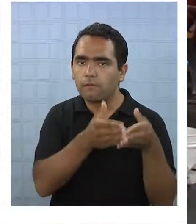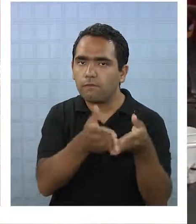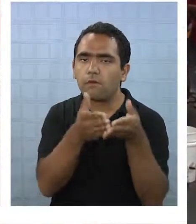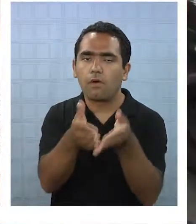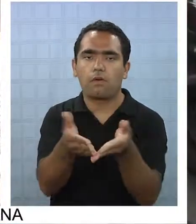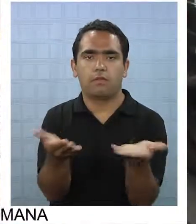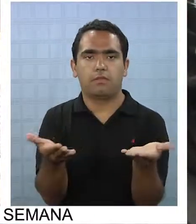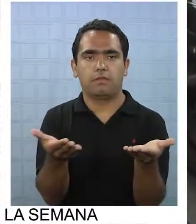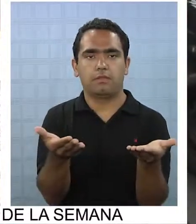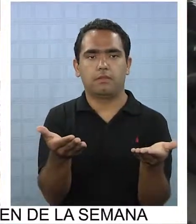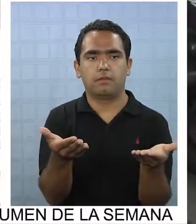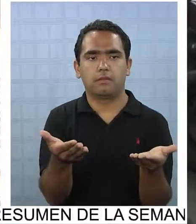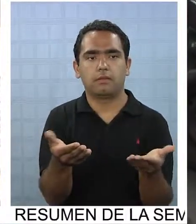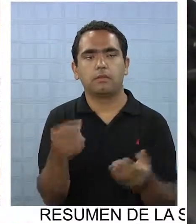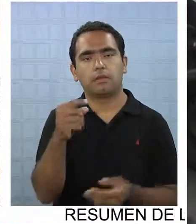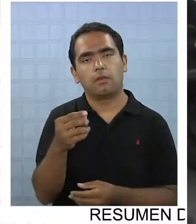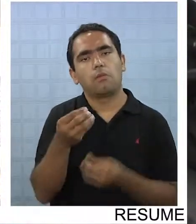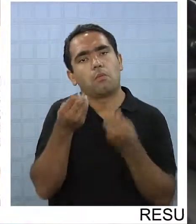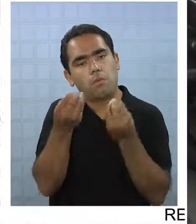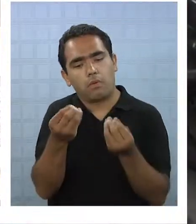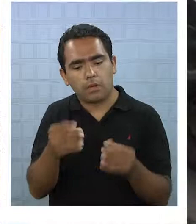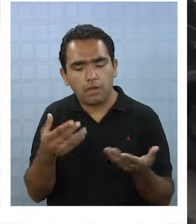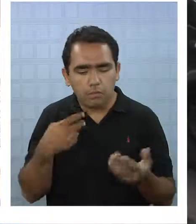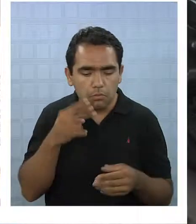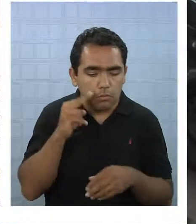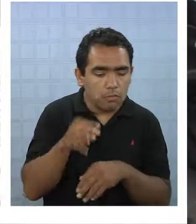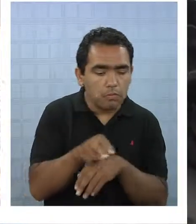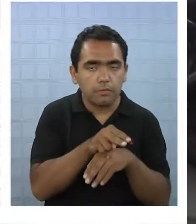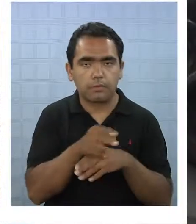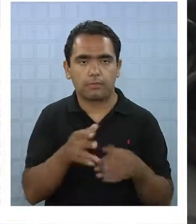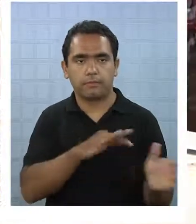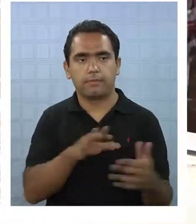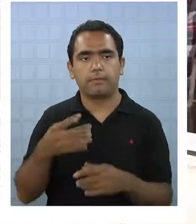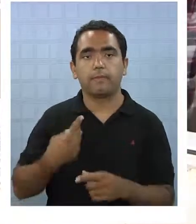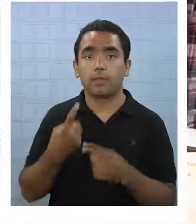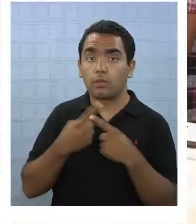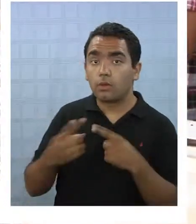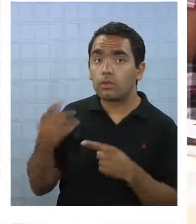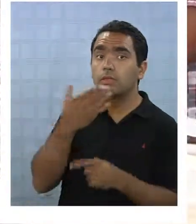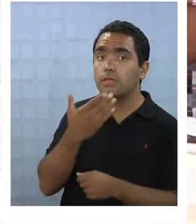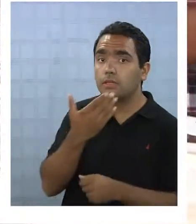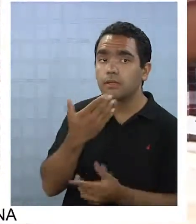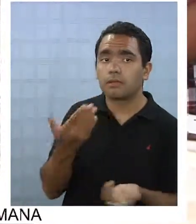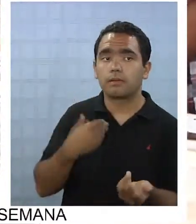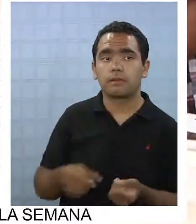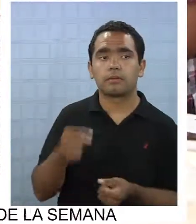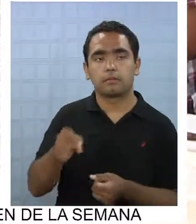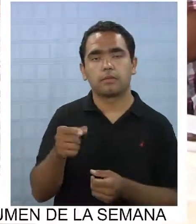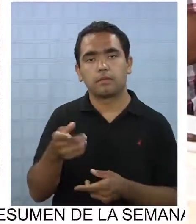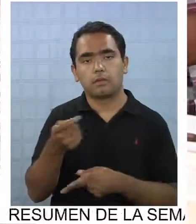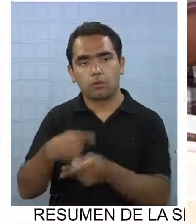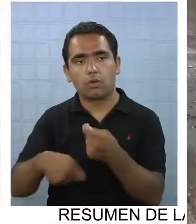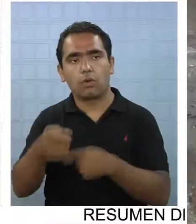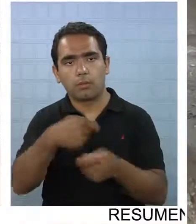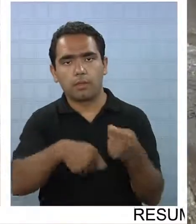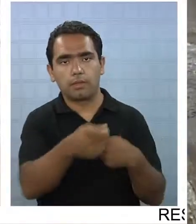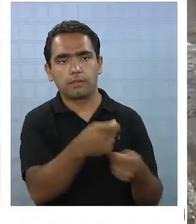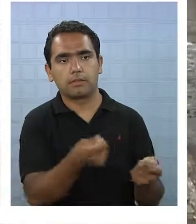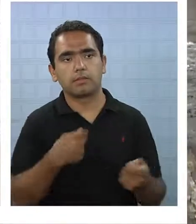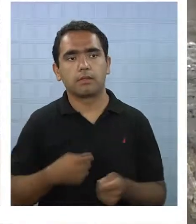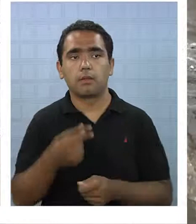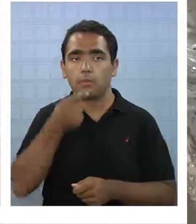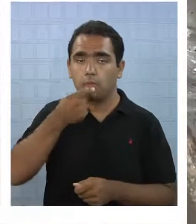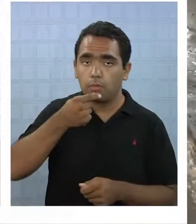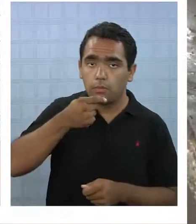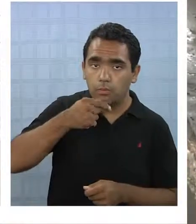y fresquitos para que ustedes los puedan comprobar. Otra faceta de esta actividad es la comercialización que, a días de las festividades